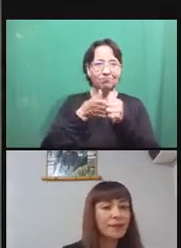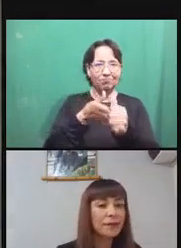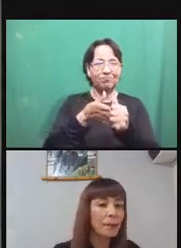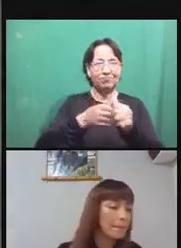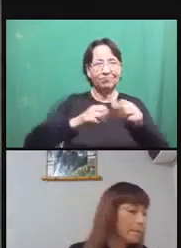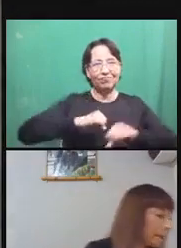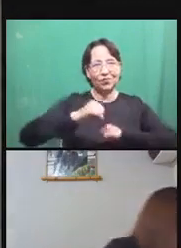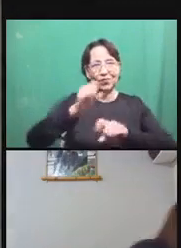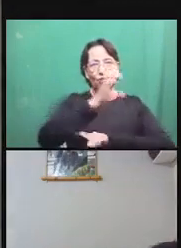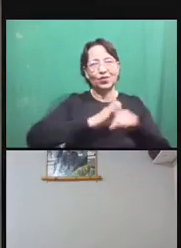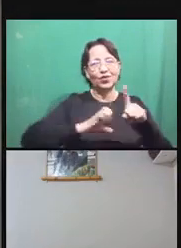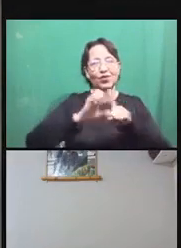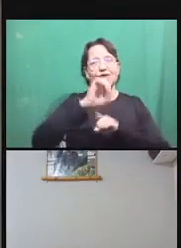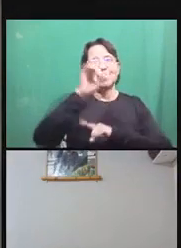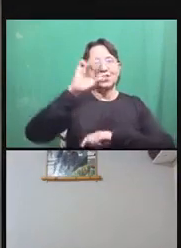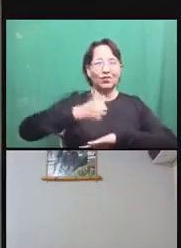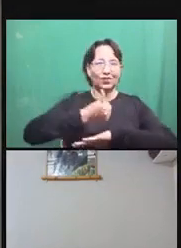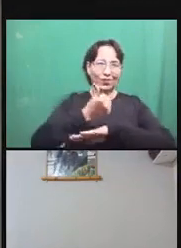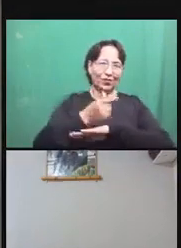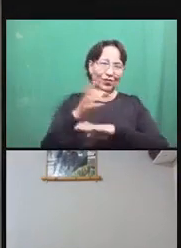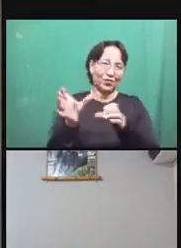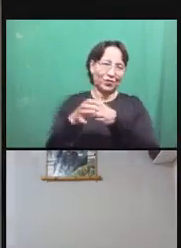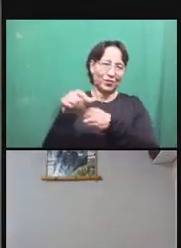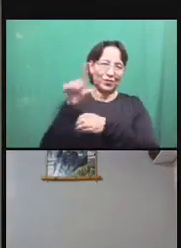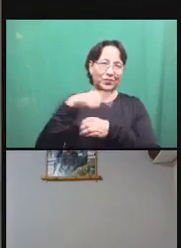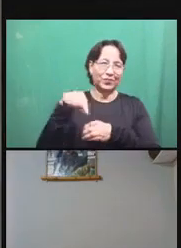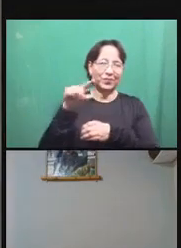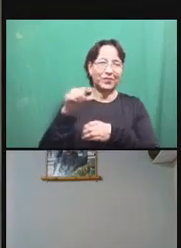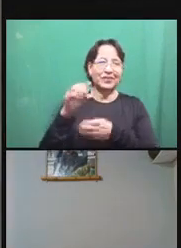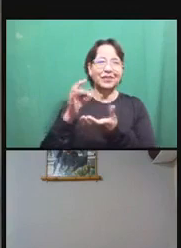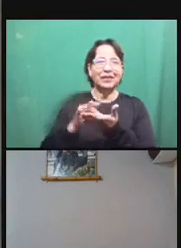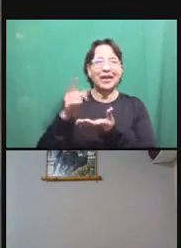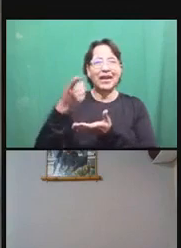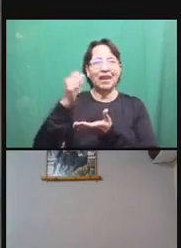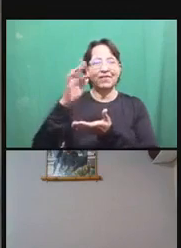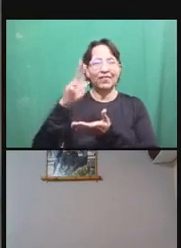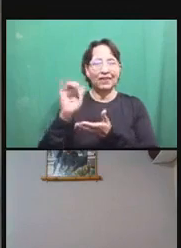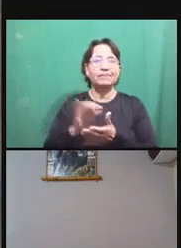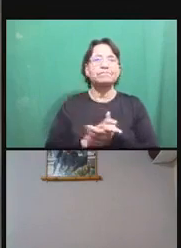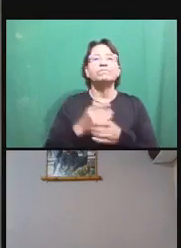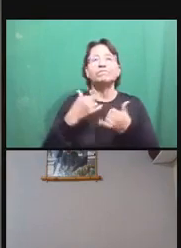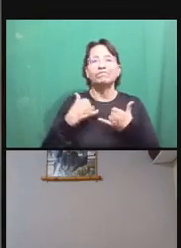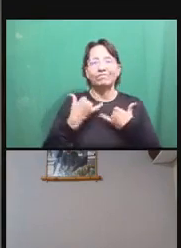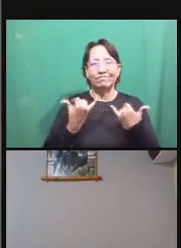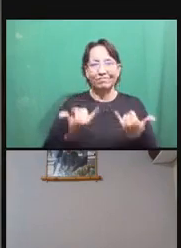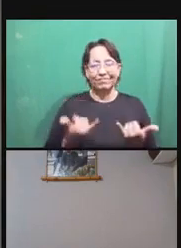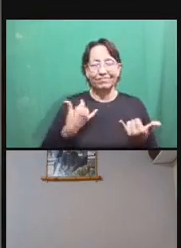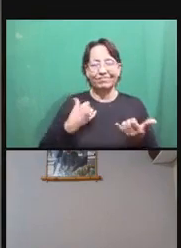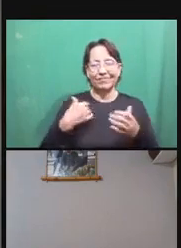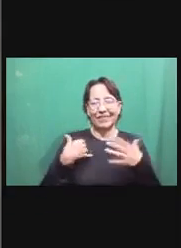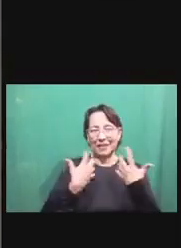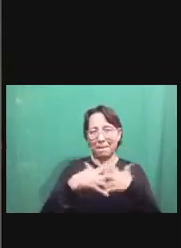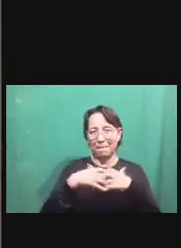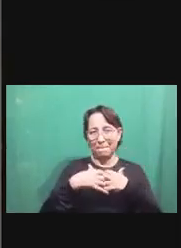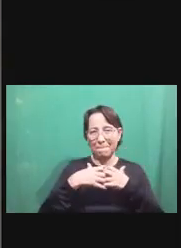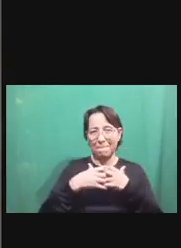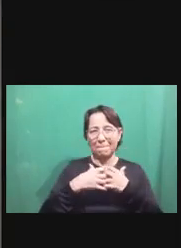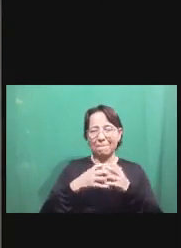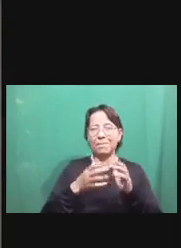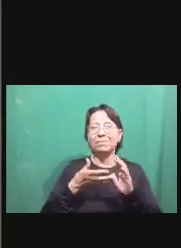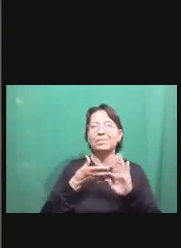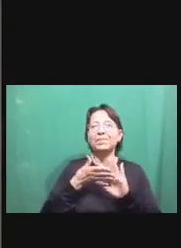y cofundador de Capital Graffiti. Como empresa turística, nos complace estar aquí para poder compartir y aportar en esta